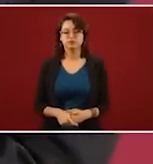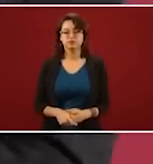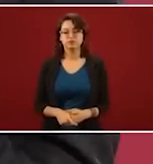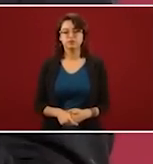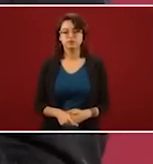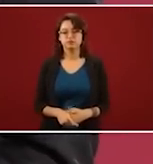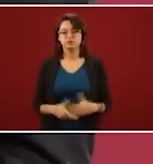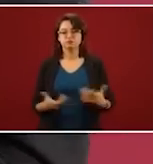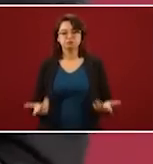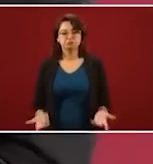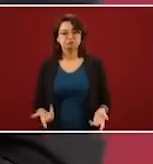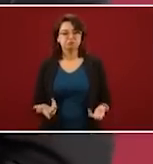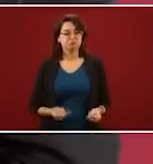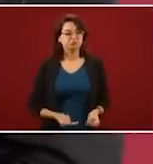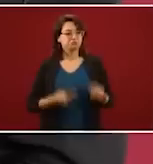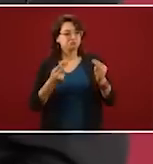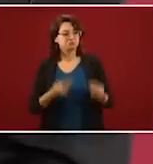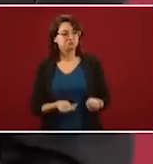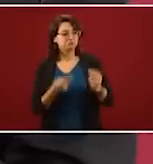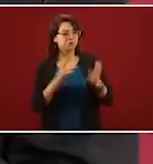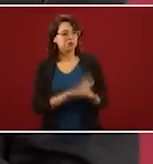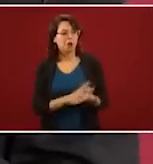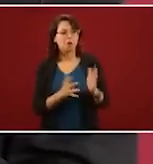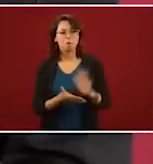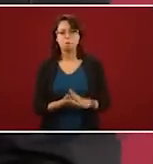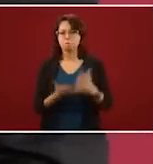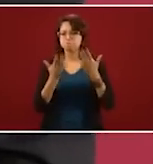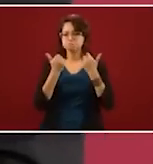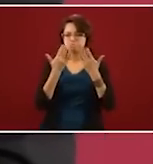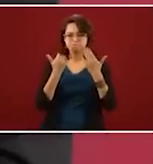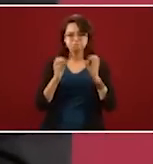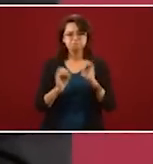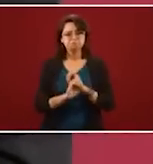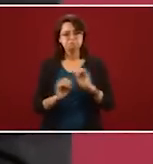metido en negocios, si no hay contubernio,